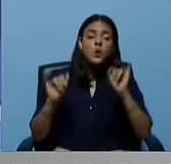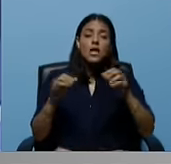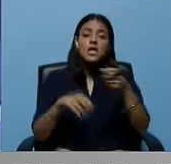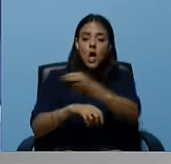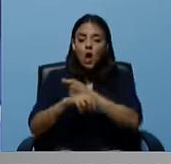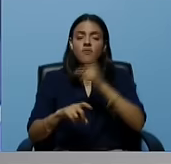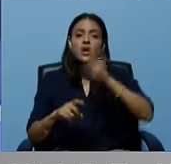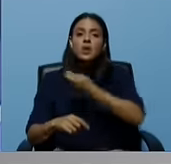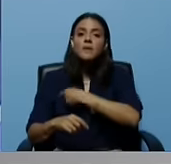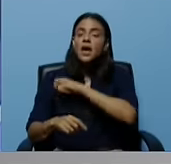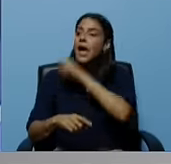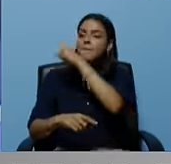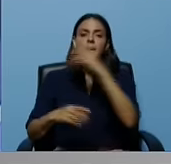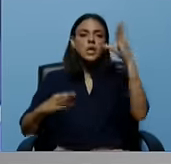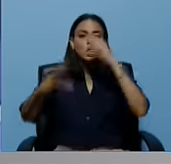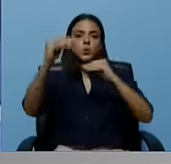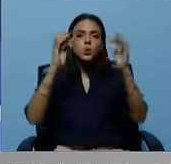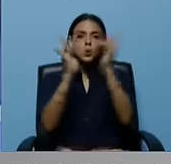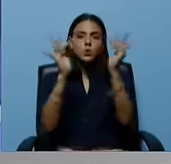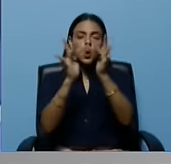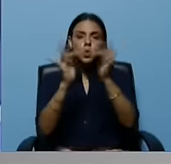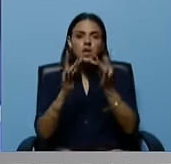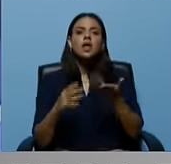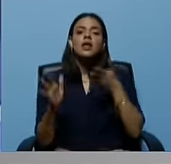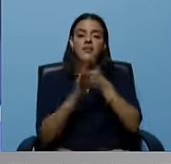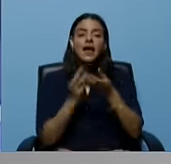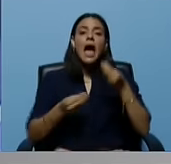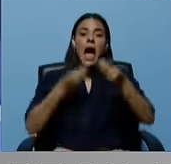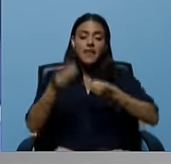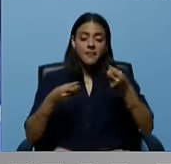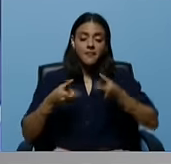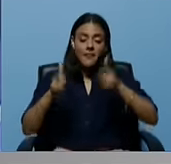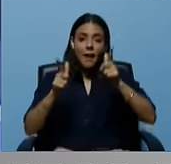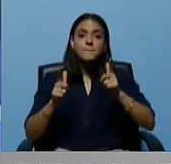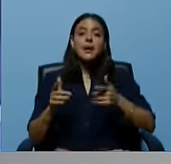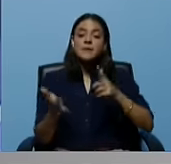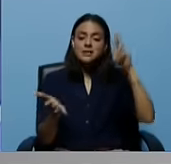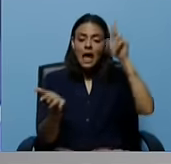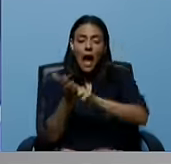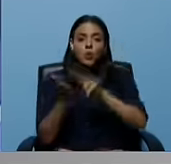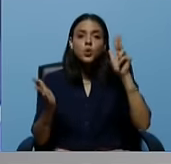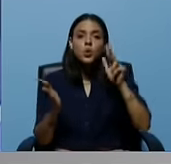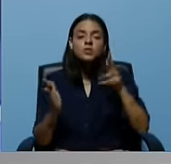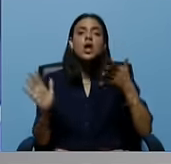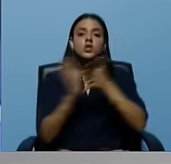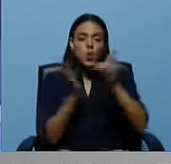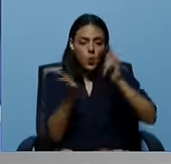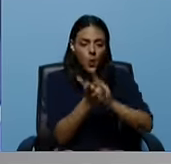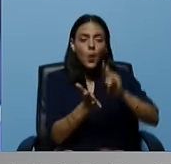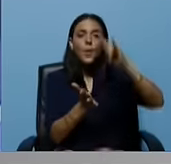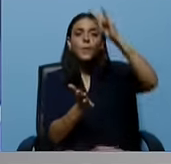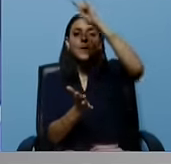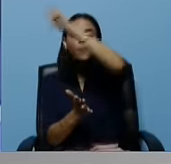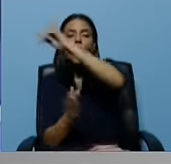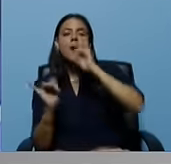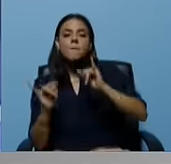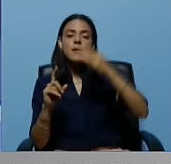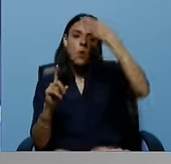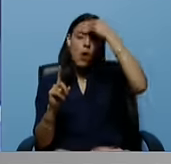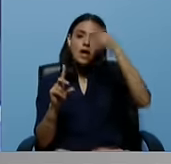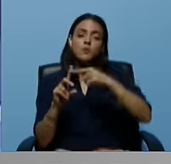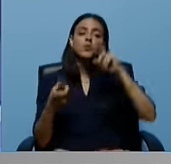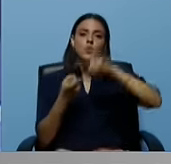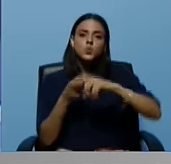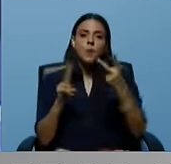Reino de España para otorgar los correspondientes beneplácitos y para autorizar el aterrizaje y la salida del avión